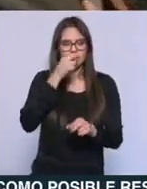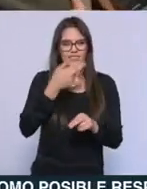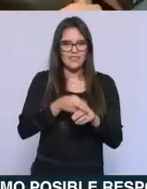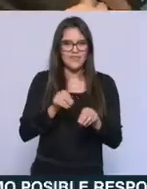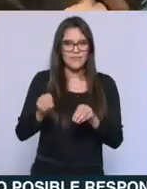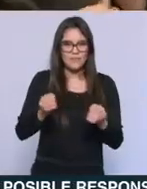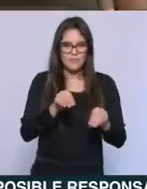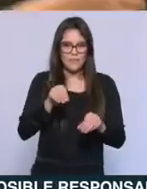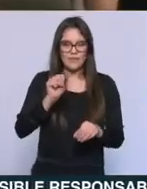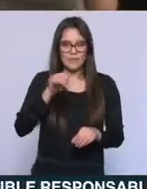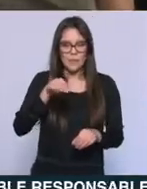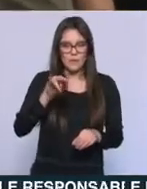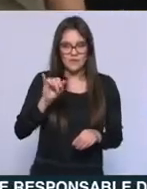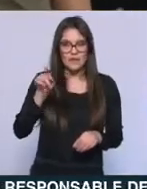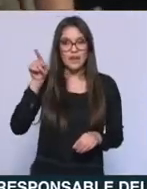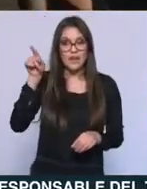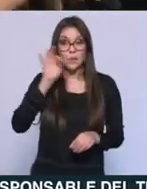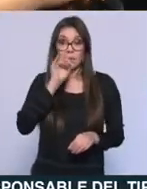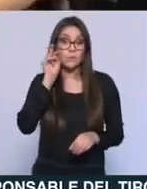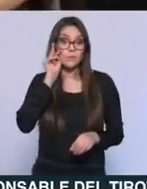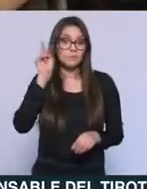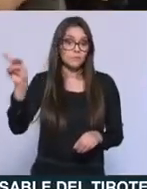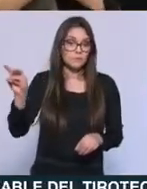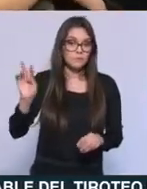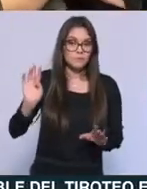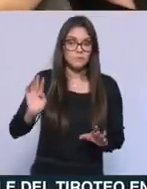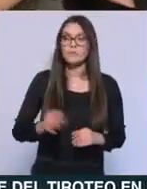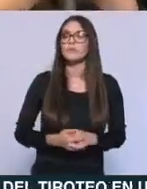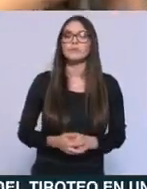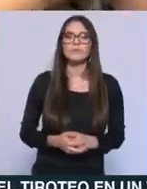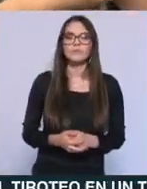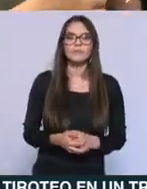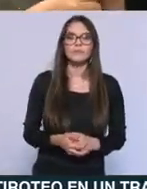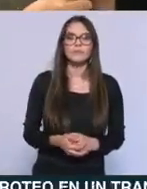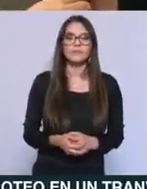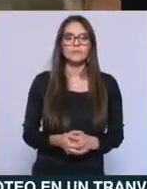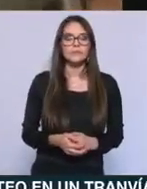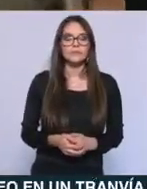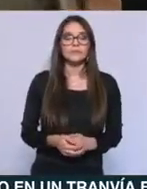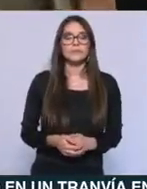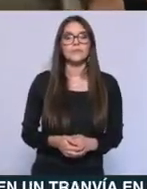Movilidad que anda allá en la cabina, no sé si le dicen por allá, Jorge, que venga.